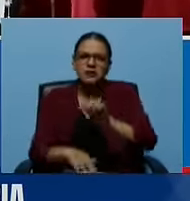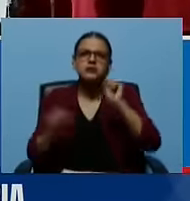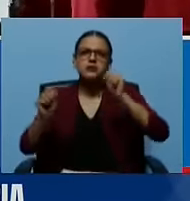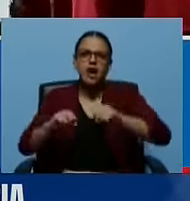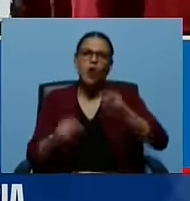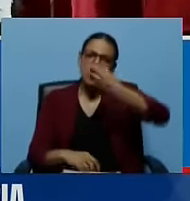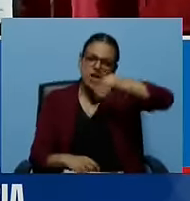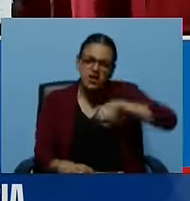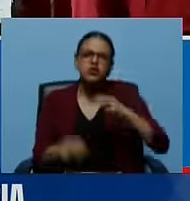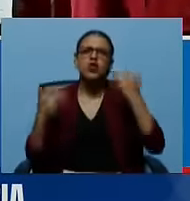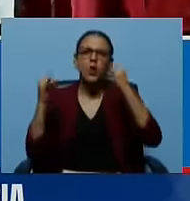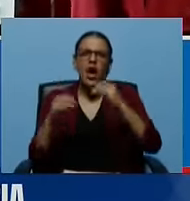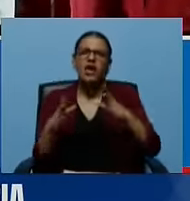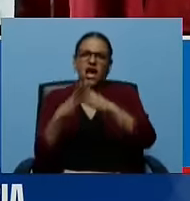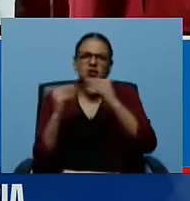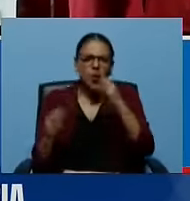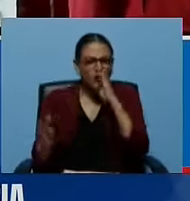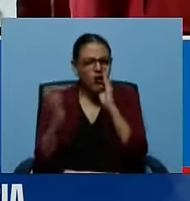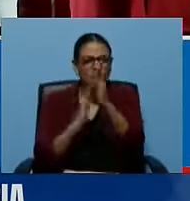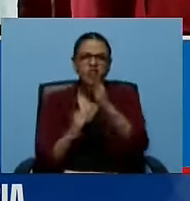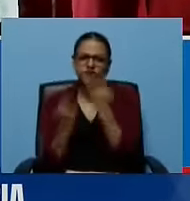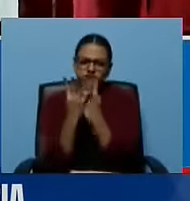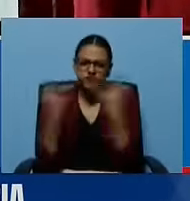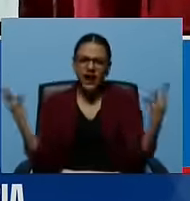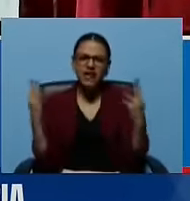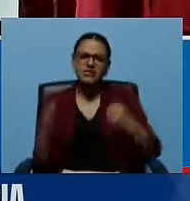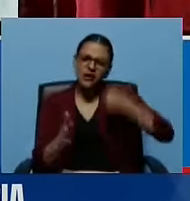y estamos en todos los frentes de batalla,